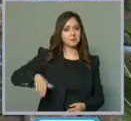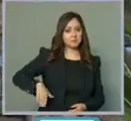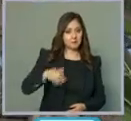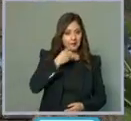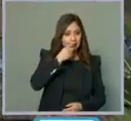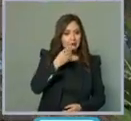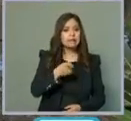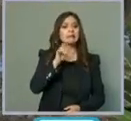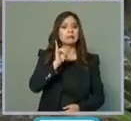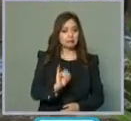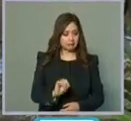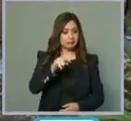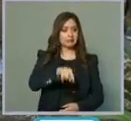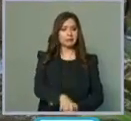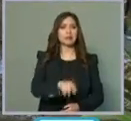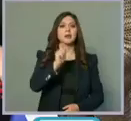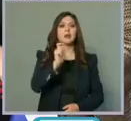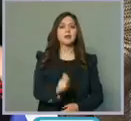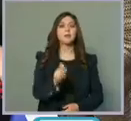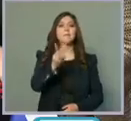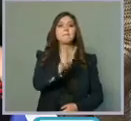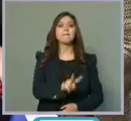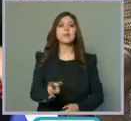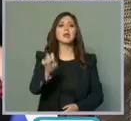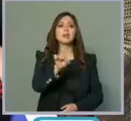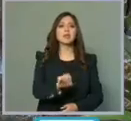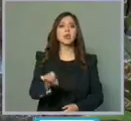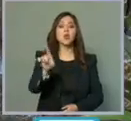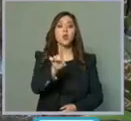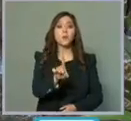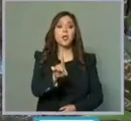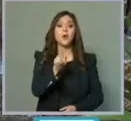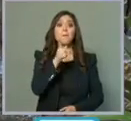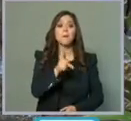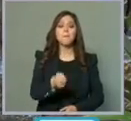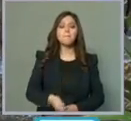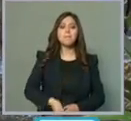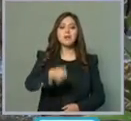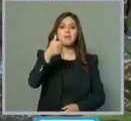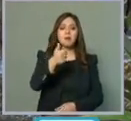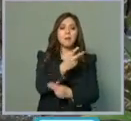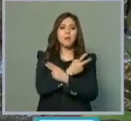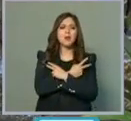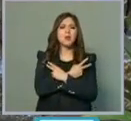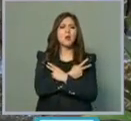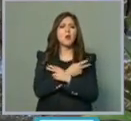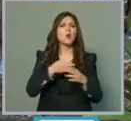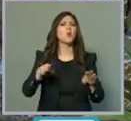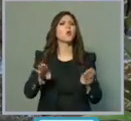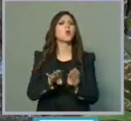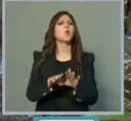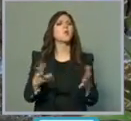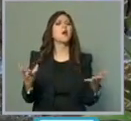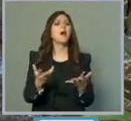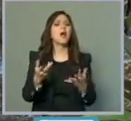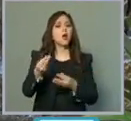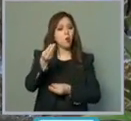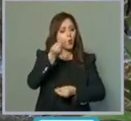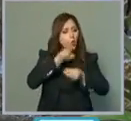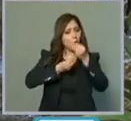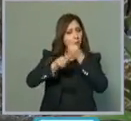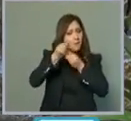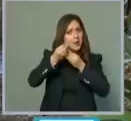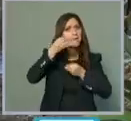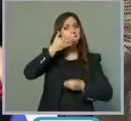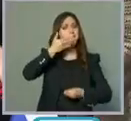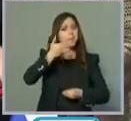es el primer fin de semana de vacación. Entonces, ¿cómo vamos a hacerle para de verdad tener una muy buena alimentación sin castigar, sobre todo con